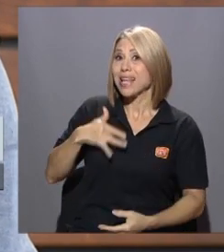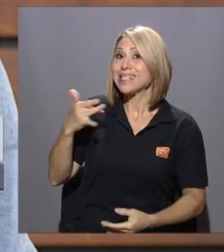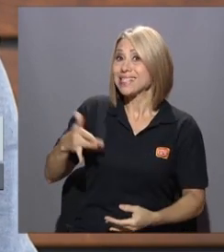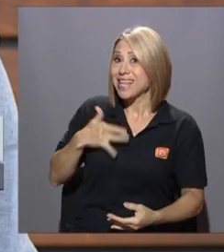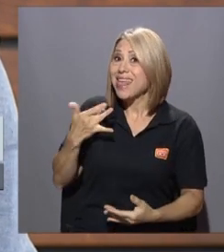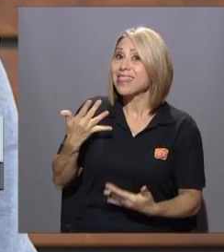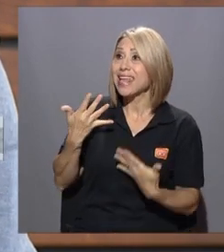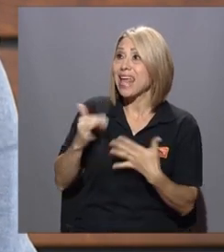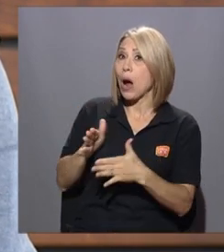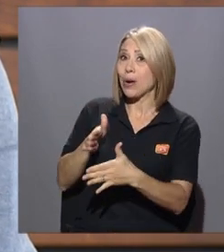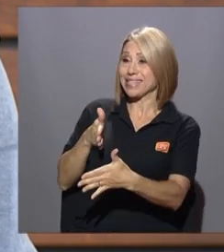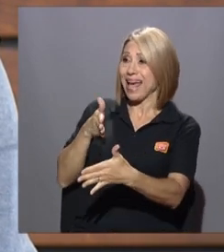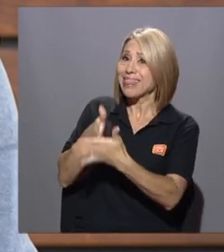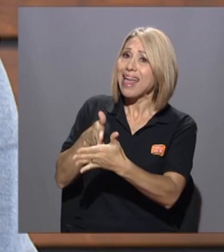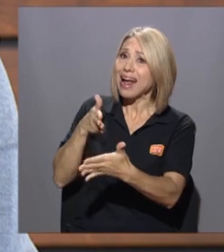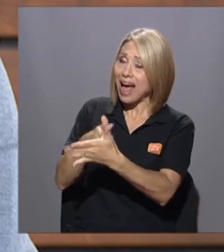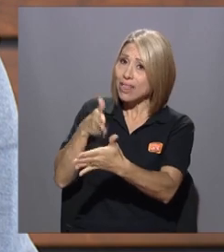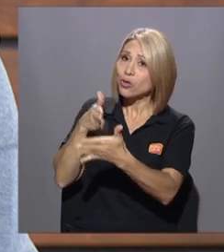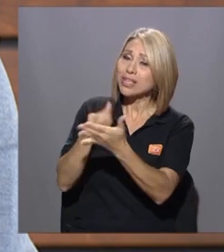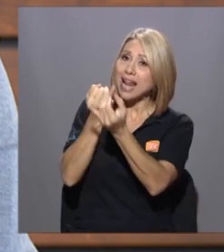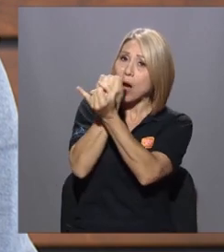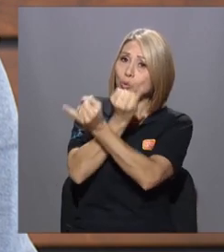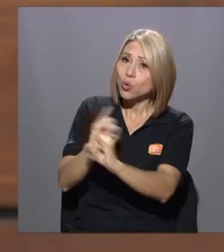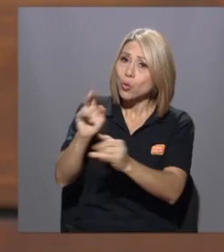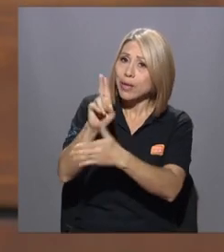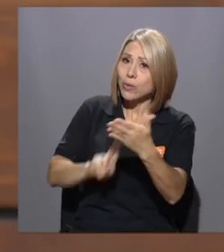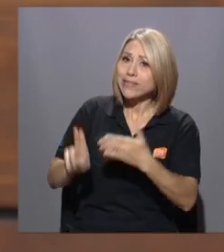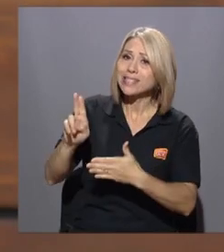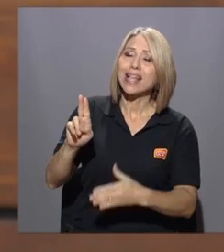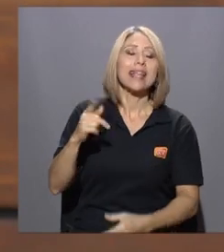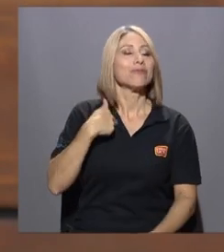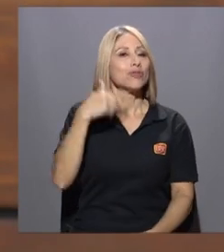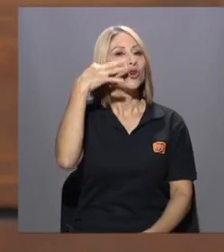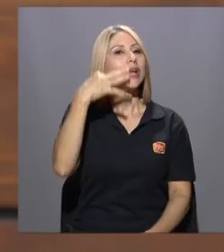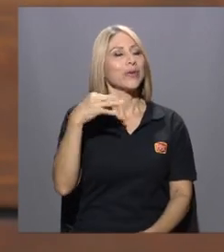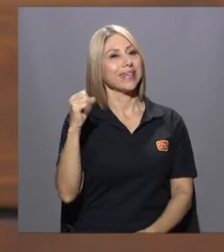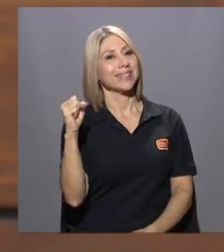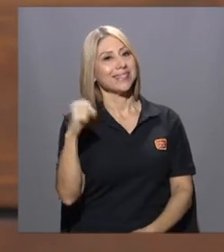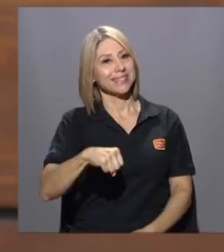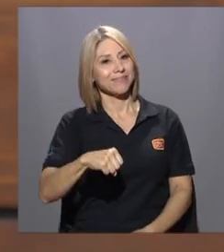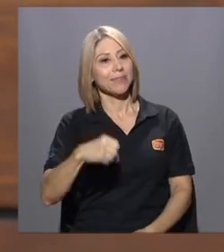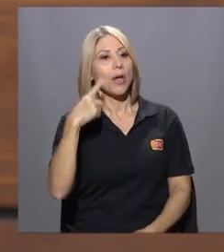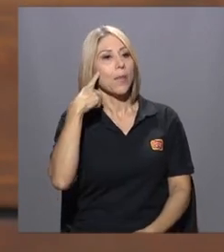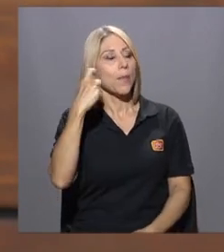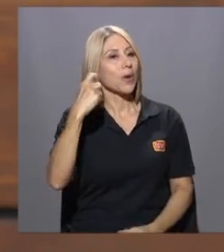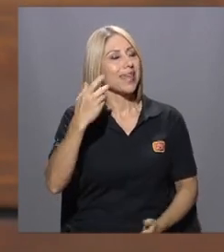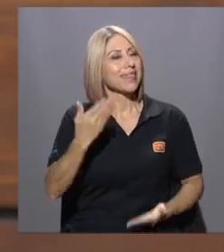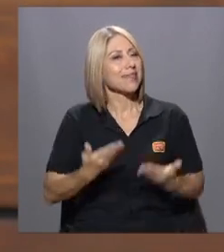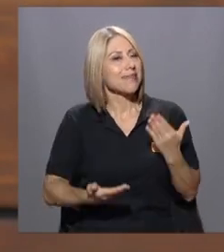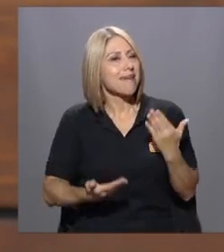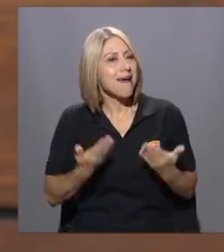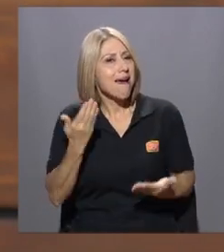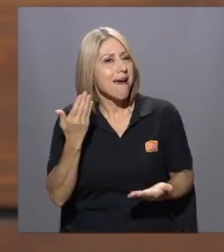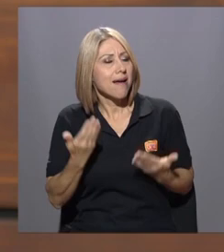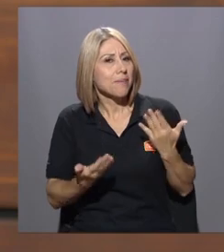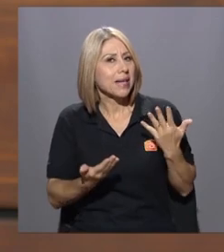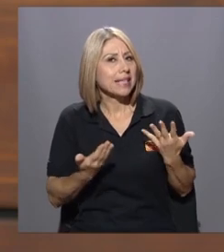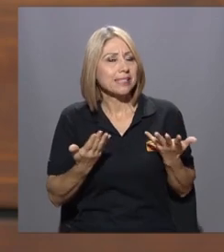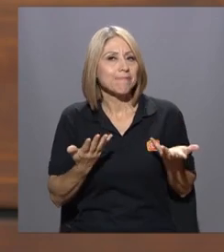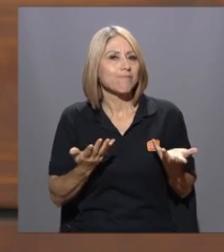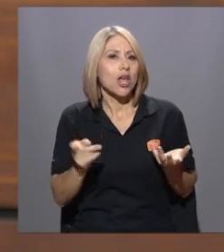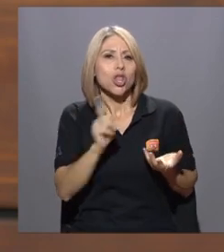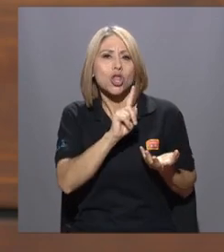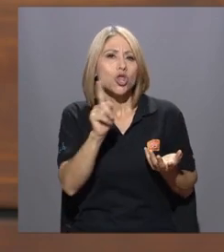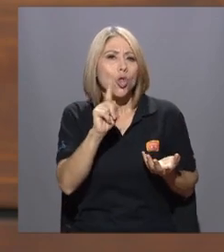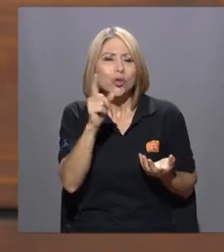inusual a la autonomía? Yo creo que sí, ¿verdad? Porque tal vez no se concibe